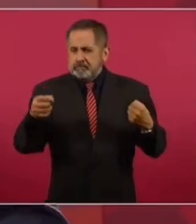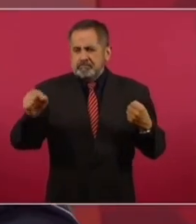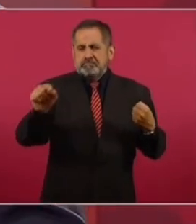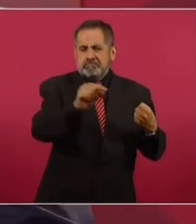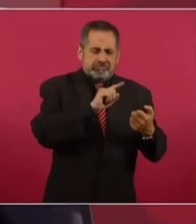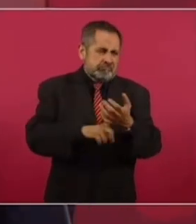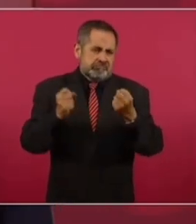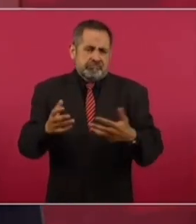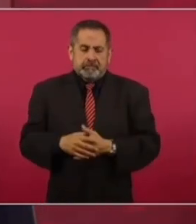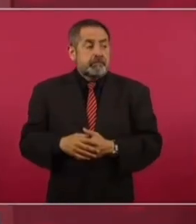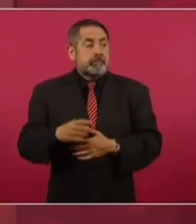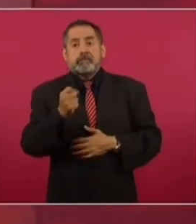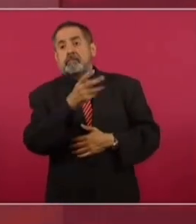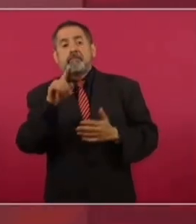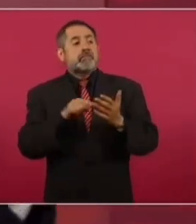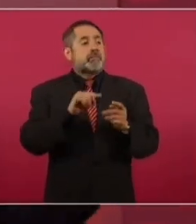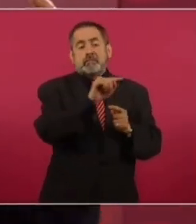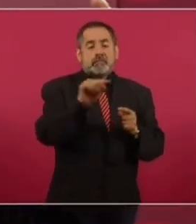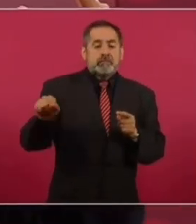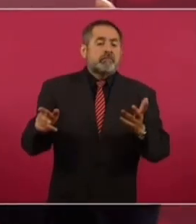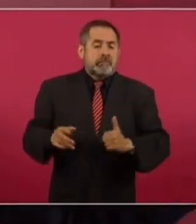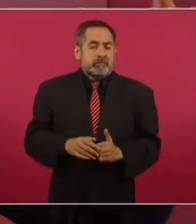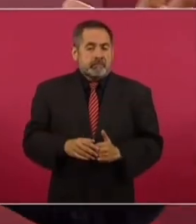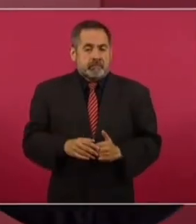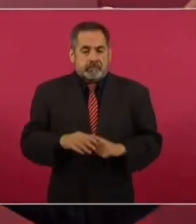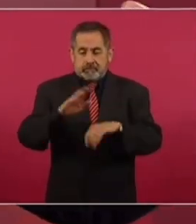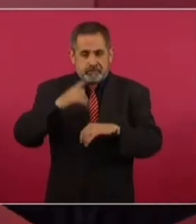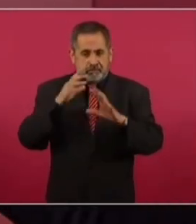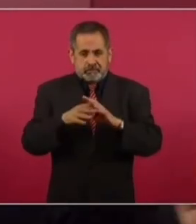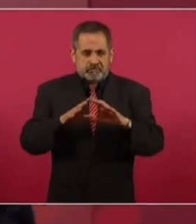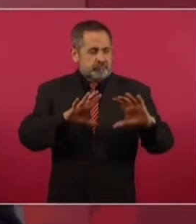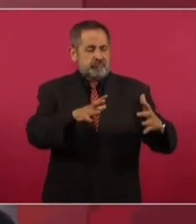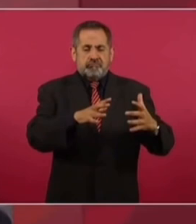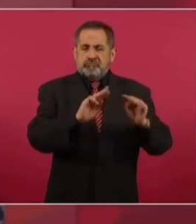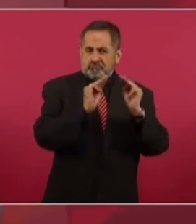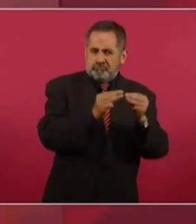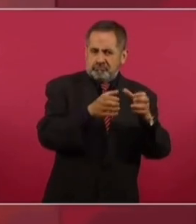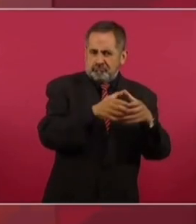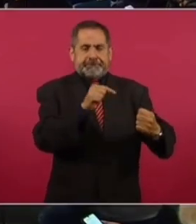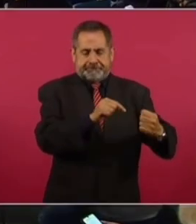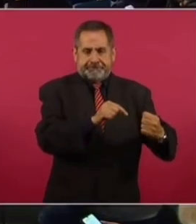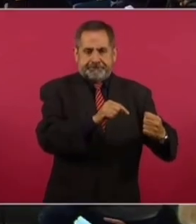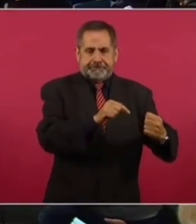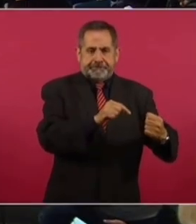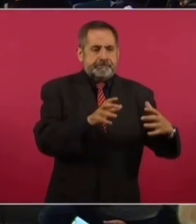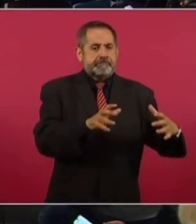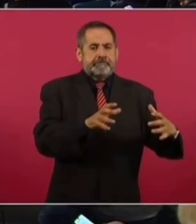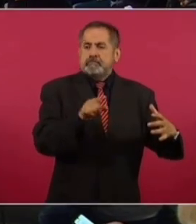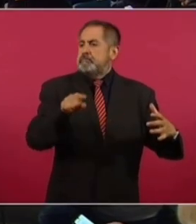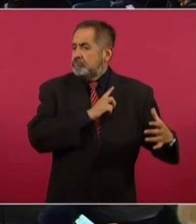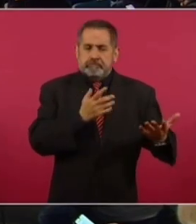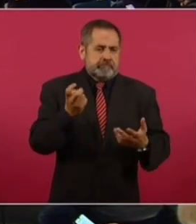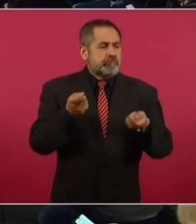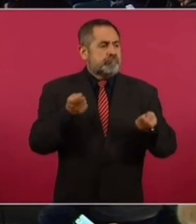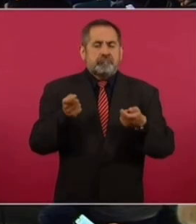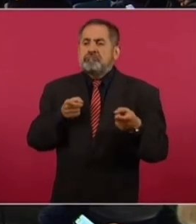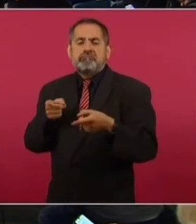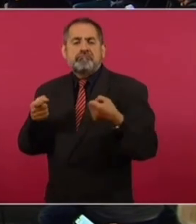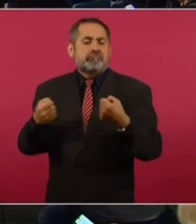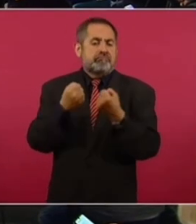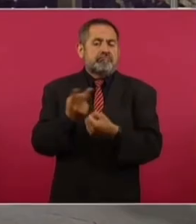Hay lugares en donde predomina una banda fuerte y no hay enfrentamientos